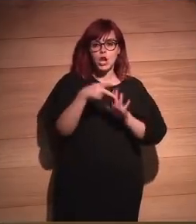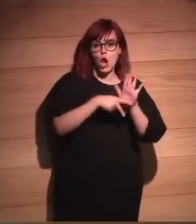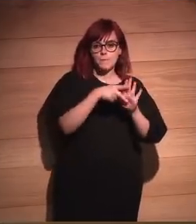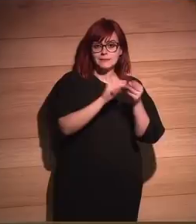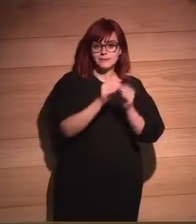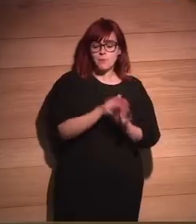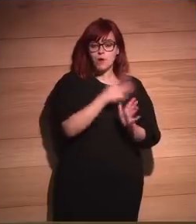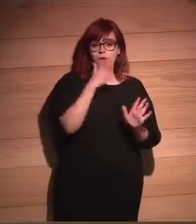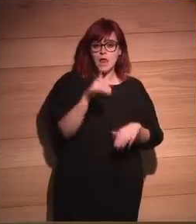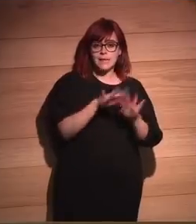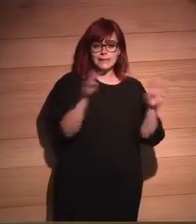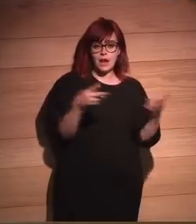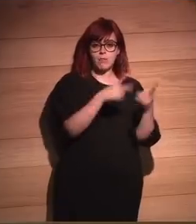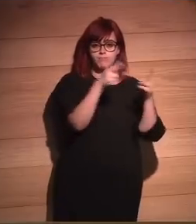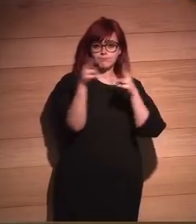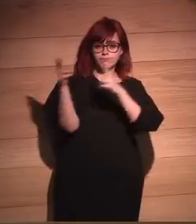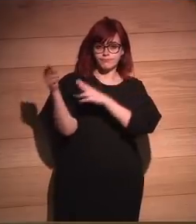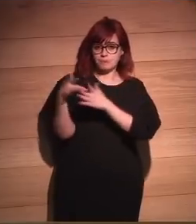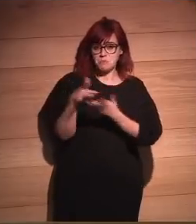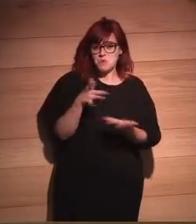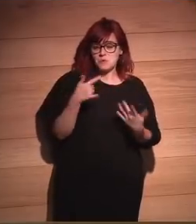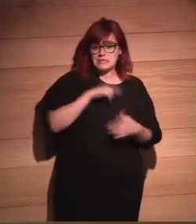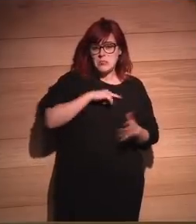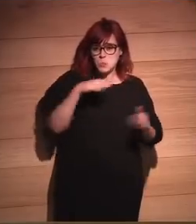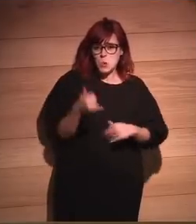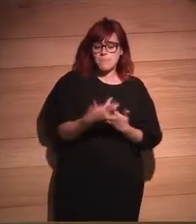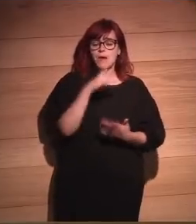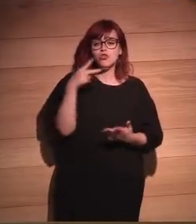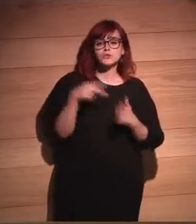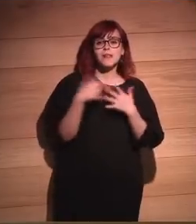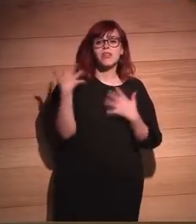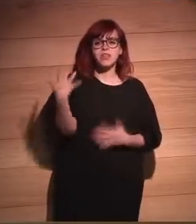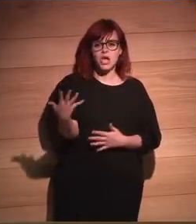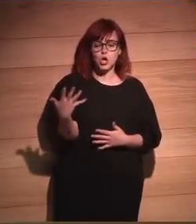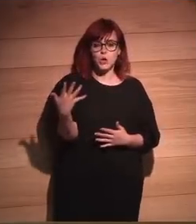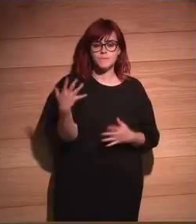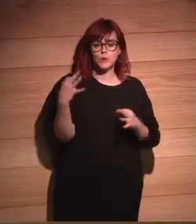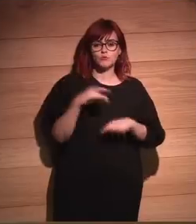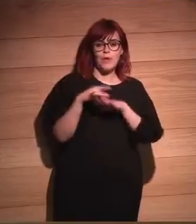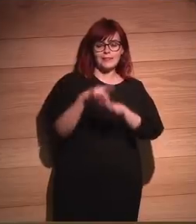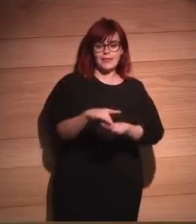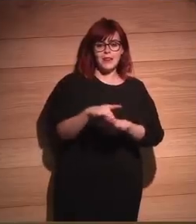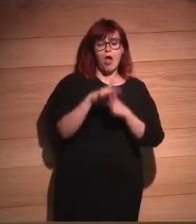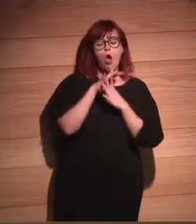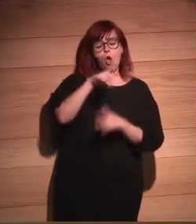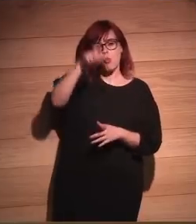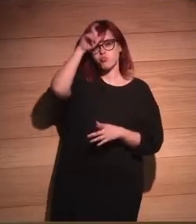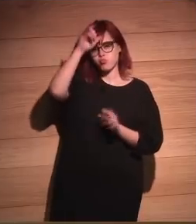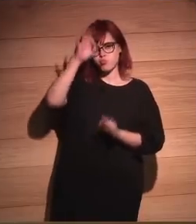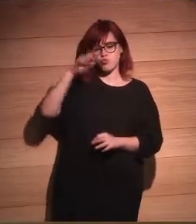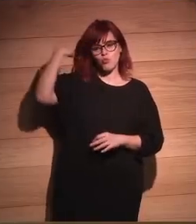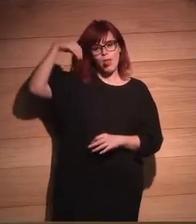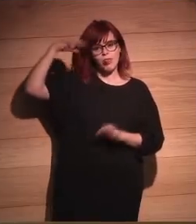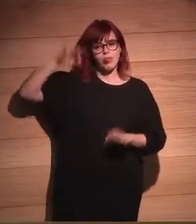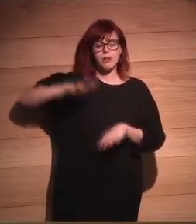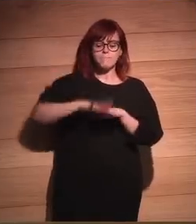no, la fragmentamos. Y bueno, desde 2005, cuando se crea la Agenda de Túnez, ha habido muchos progresos, pero en